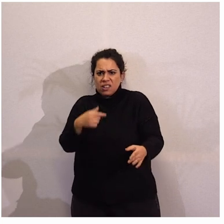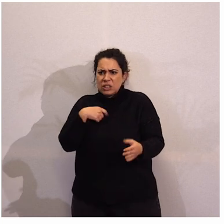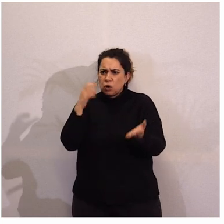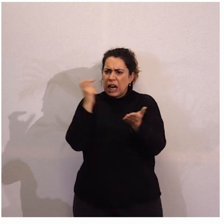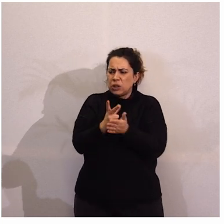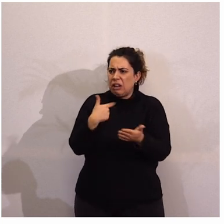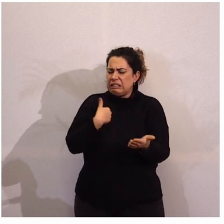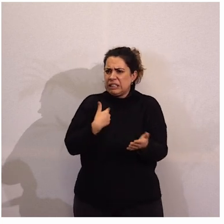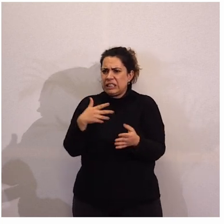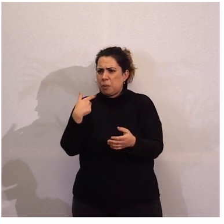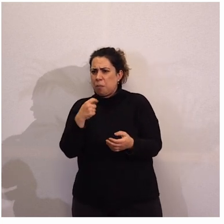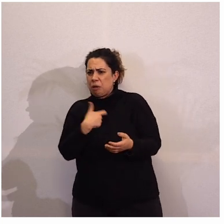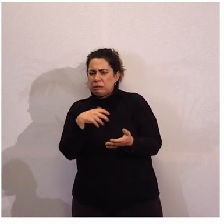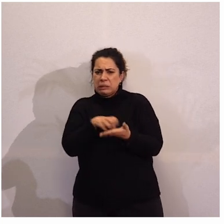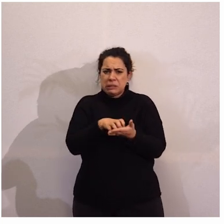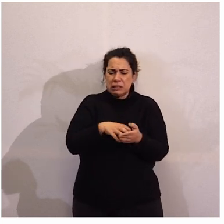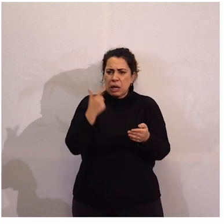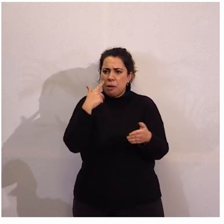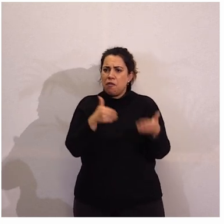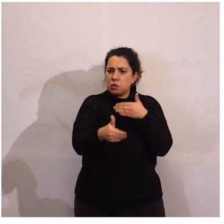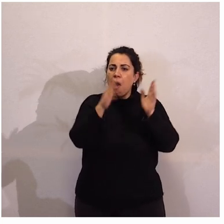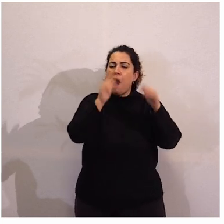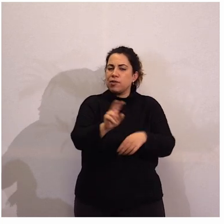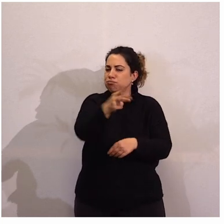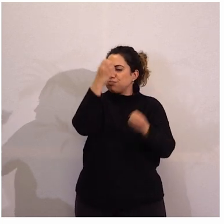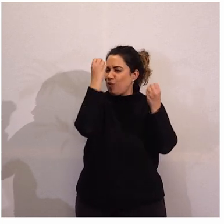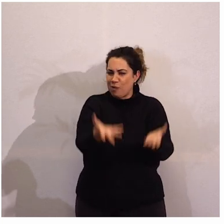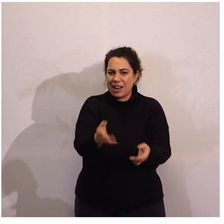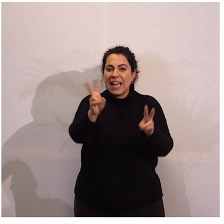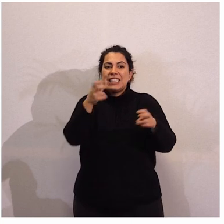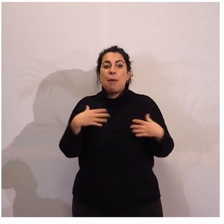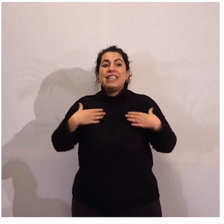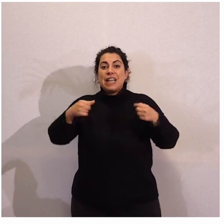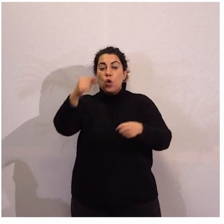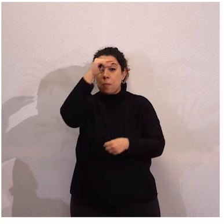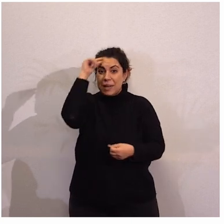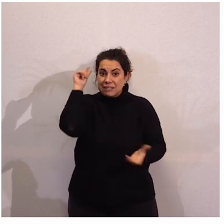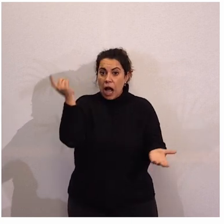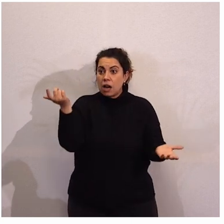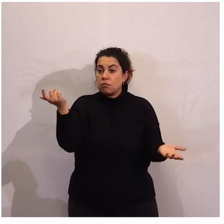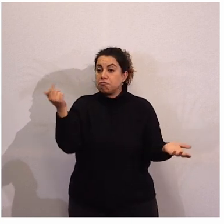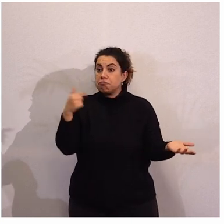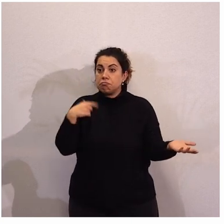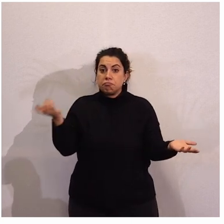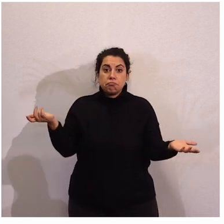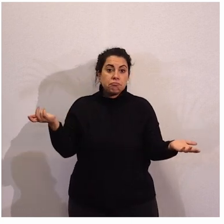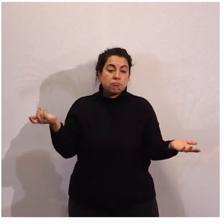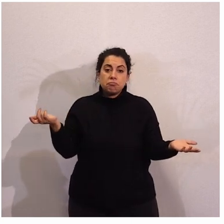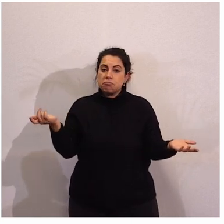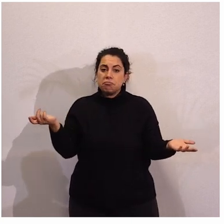salir y ha salido muy bien. En el tema de salud mental, pues no he vuelto a tener